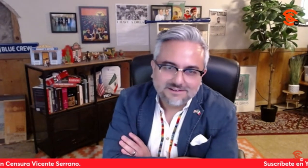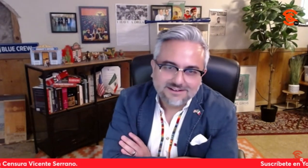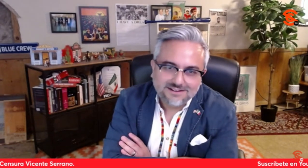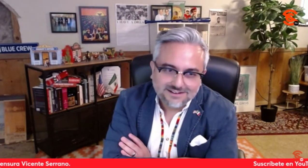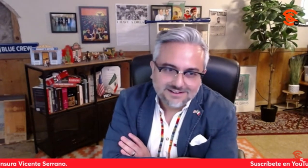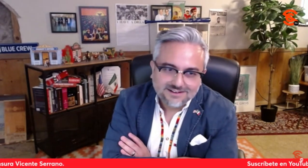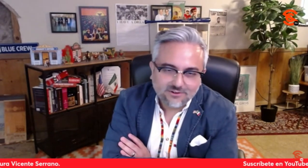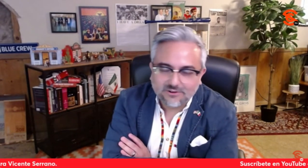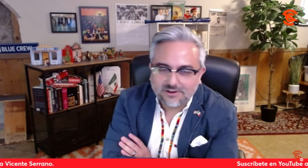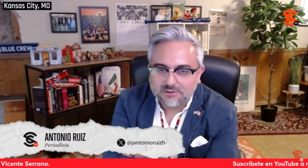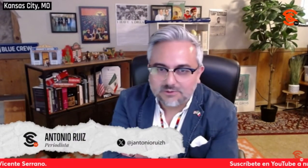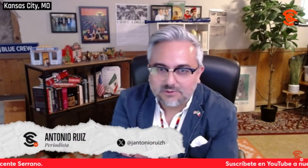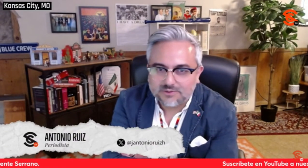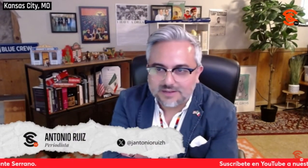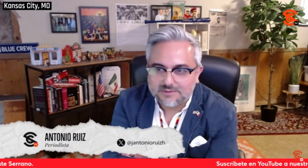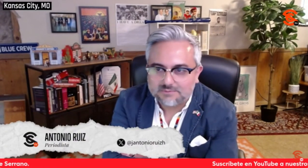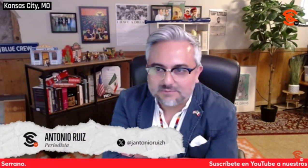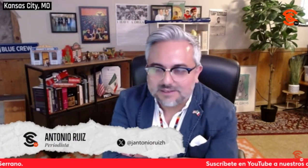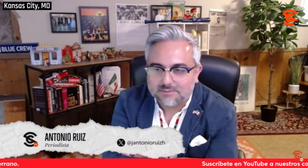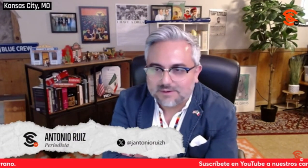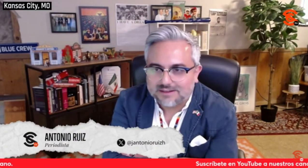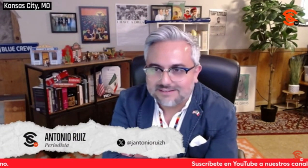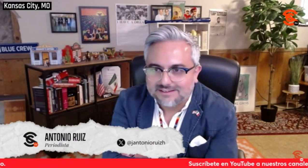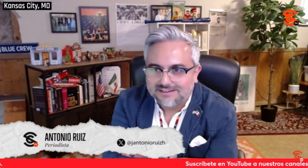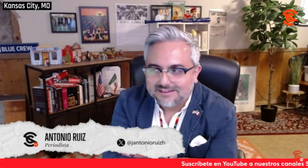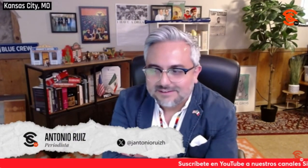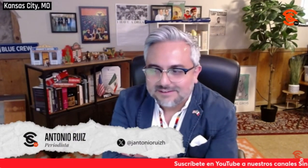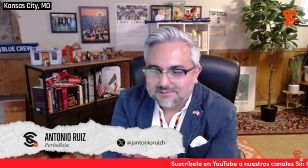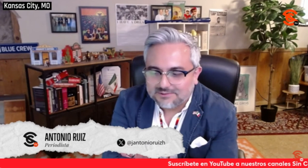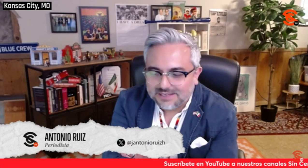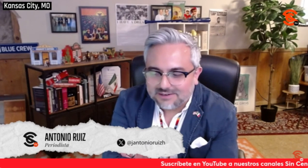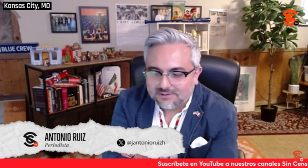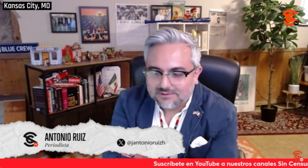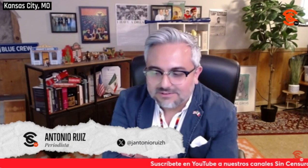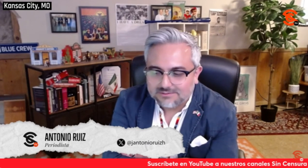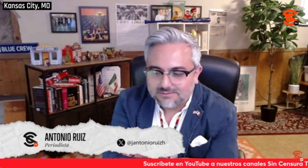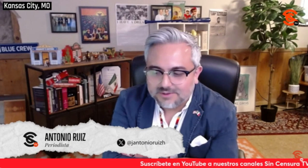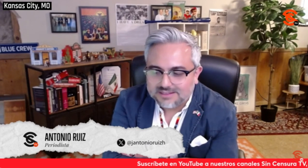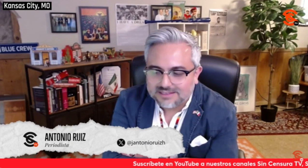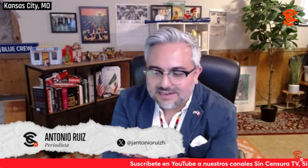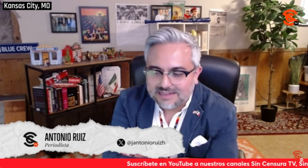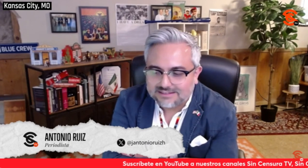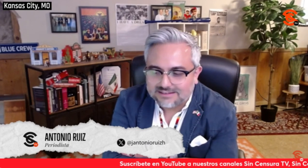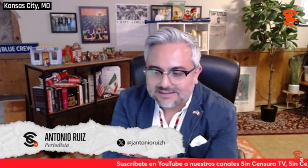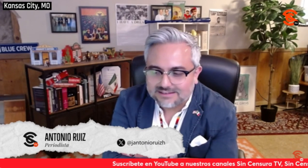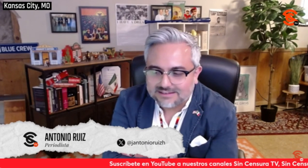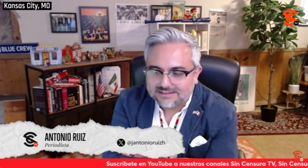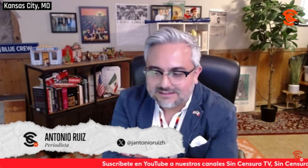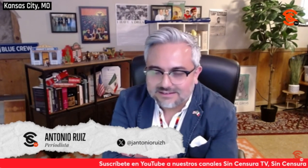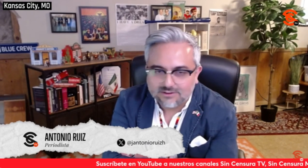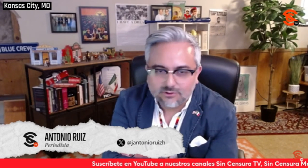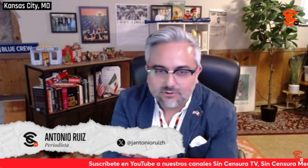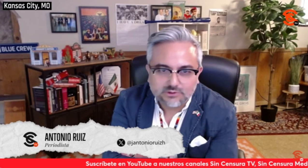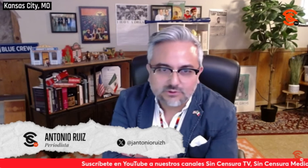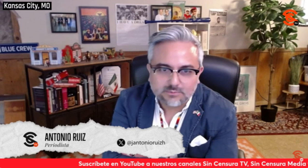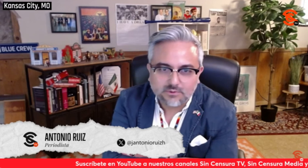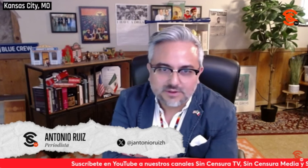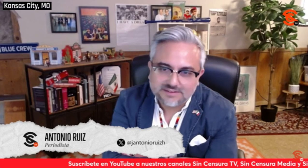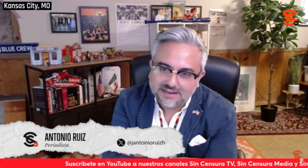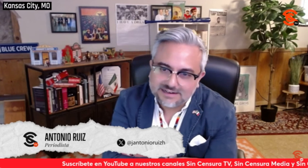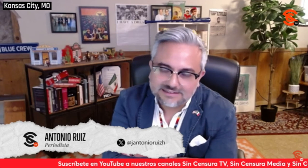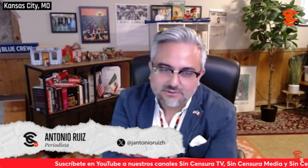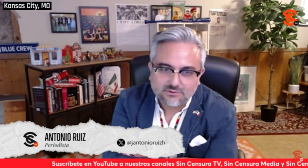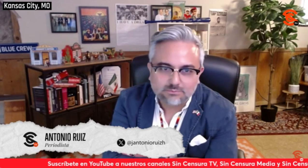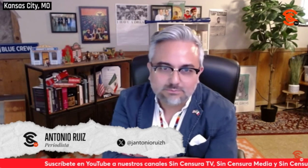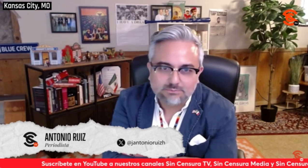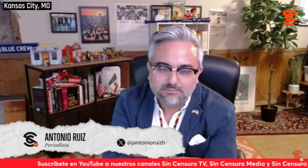Digo, lo repito una y otra vez, pero es que me parece, no sé, ¿no? Muy indignante que en los puestos de poder